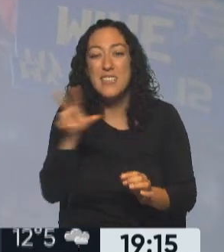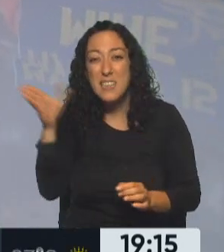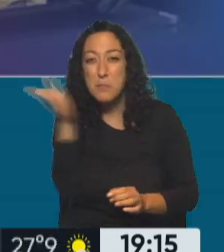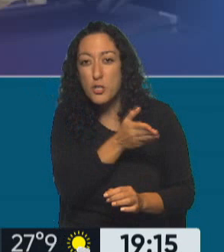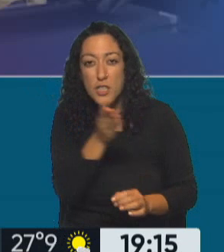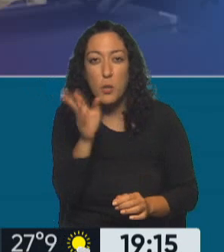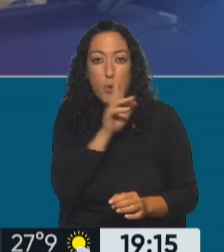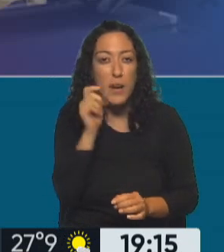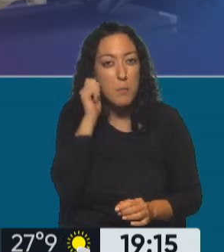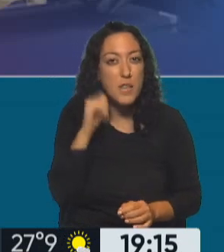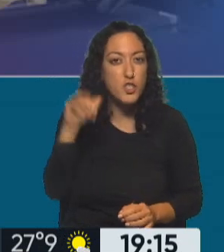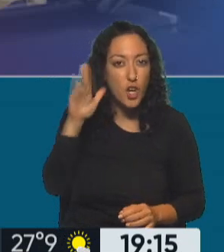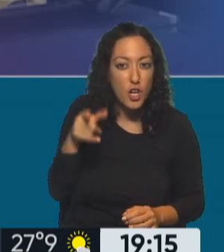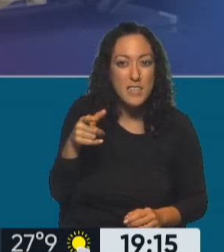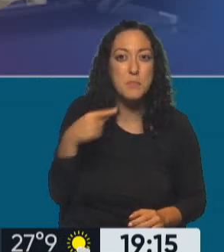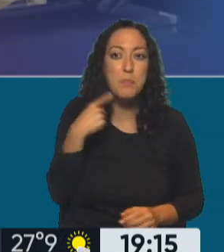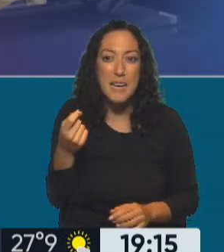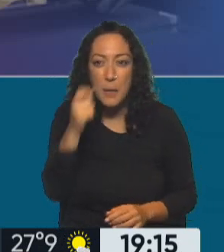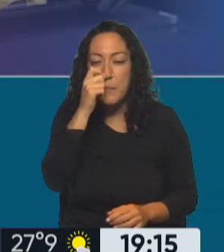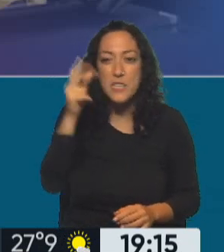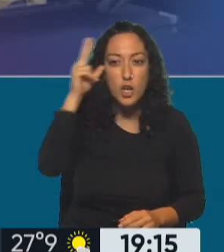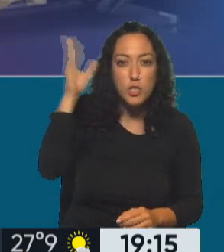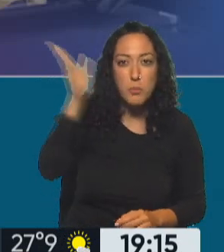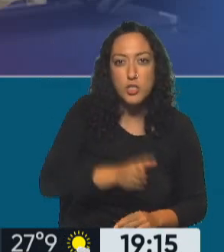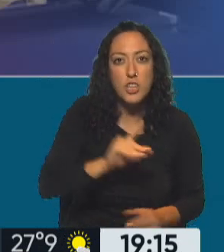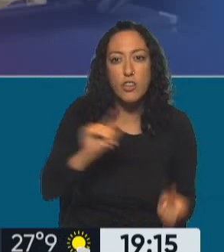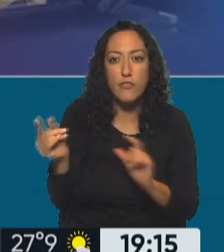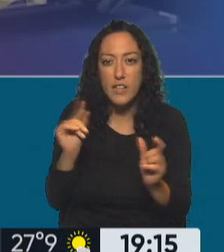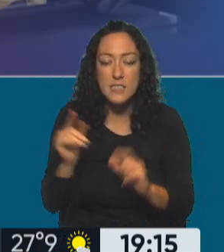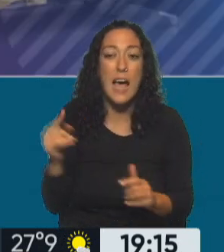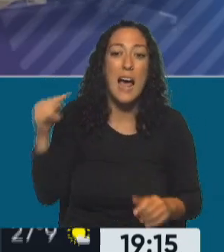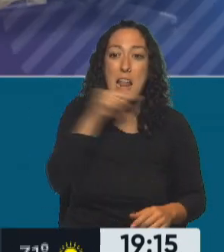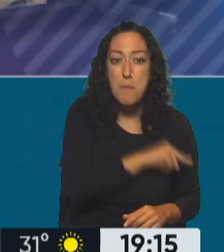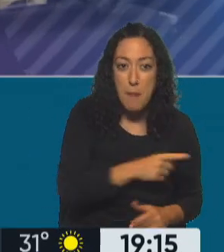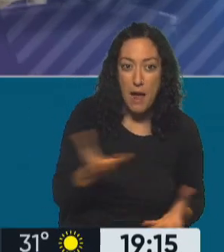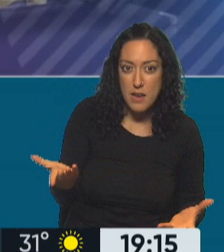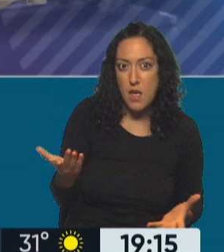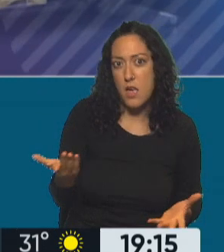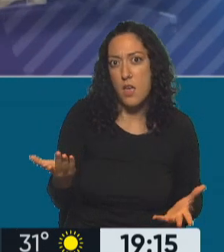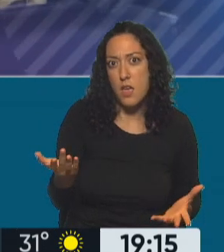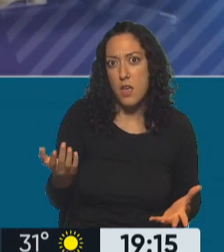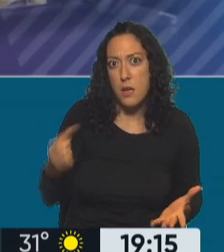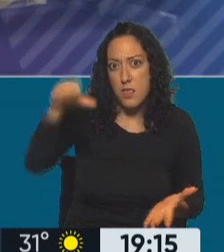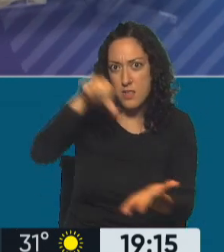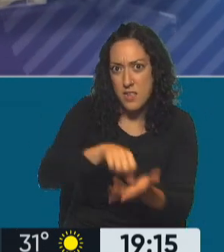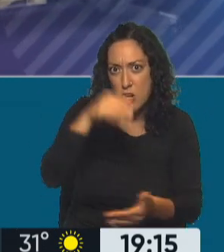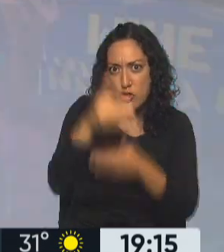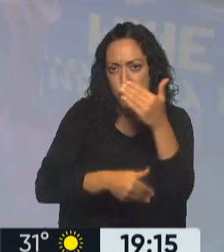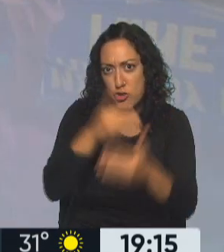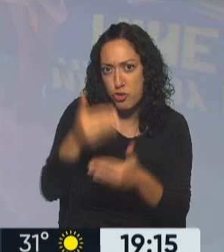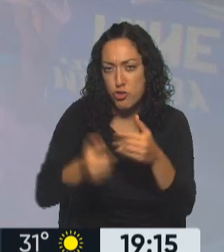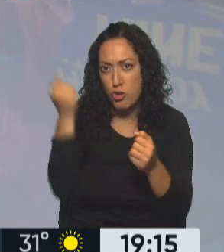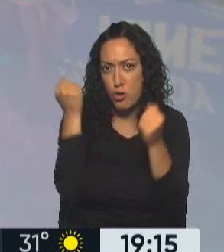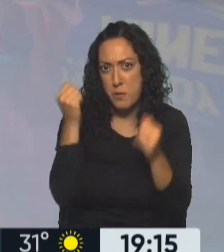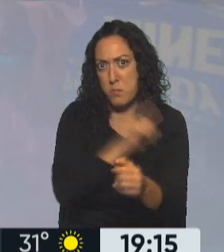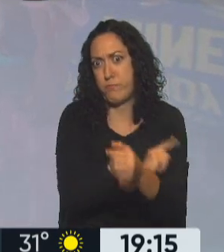33%. Diana, España del 28%, Alemania, si hablamos de un país con desarrollo económico,